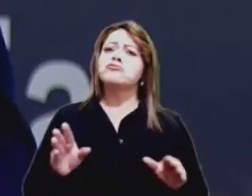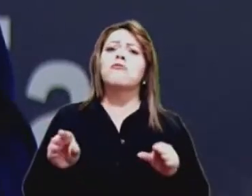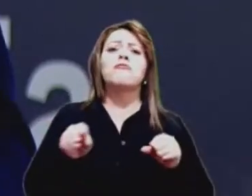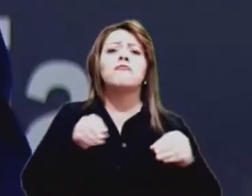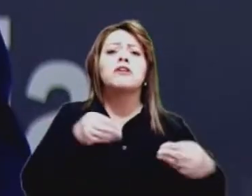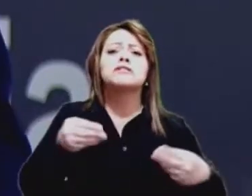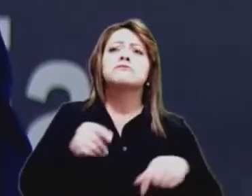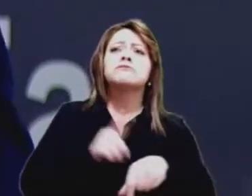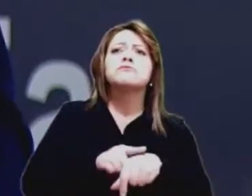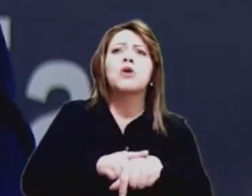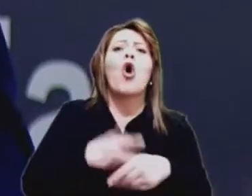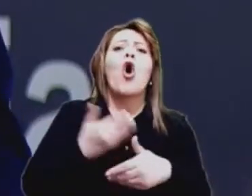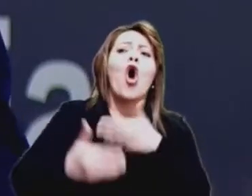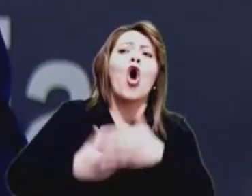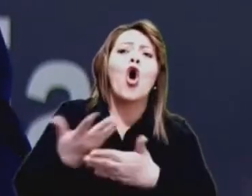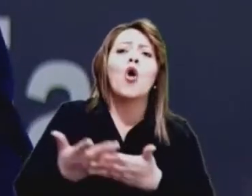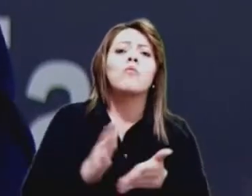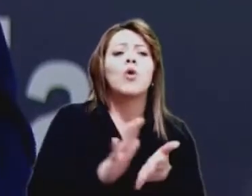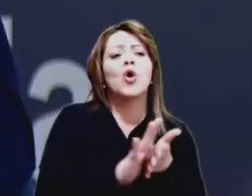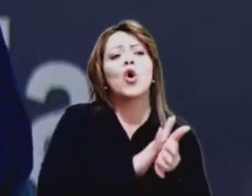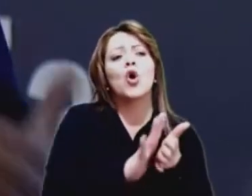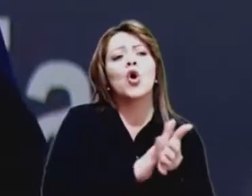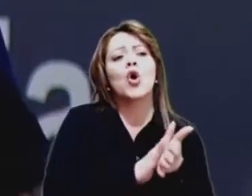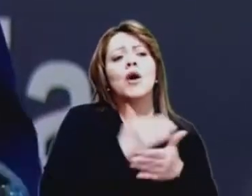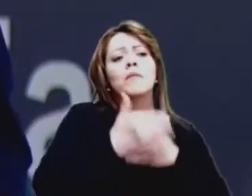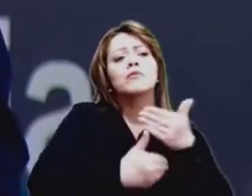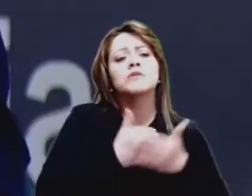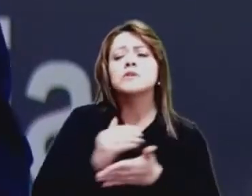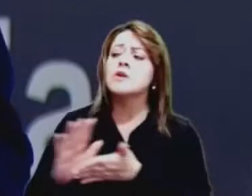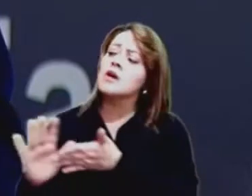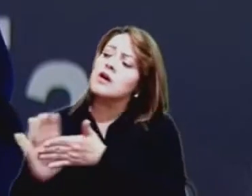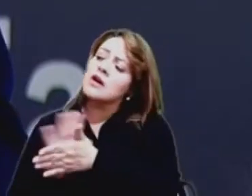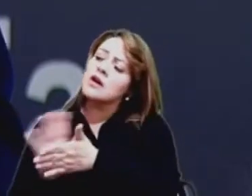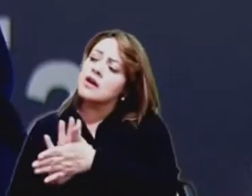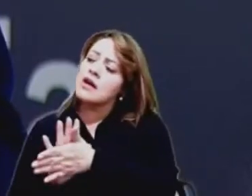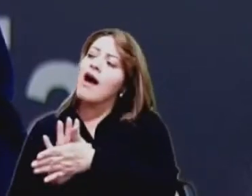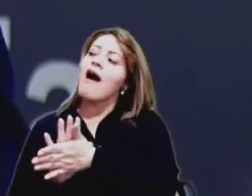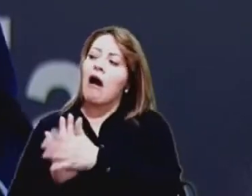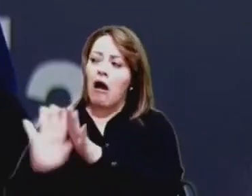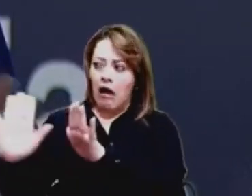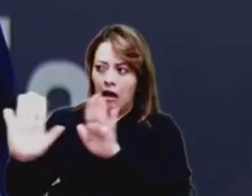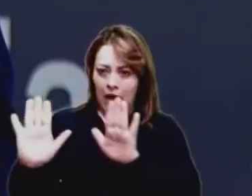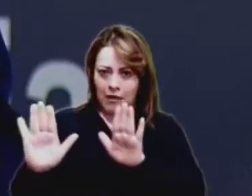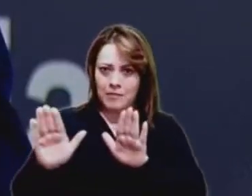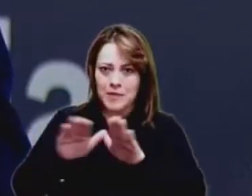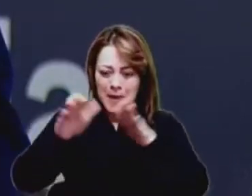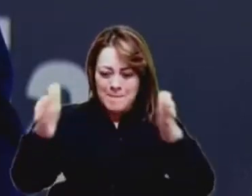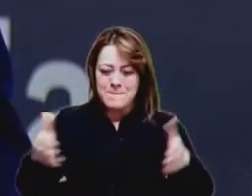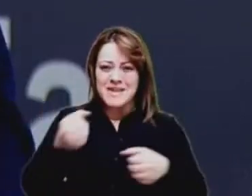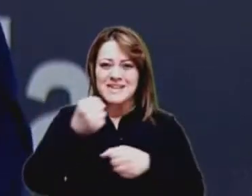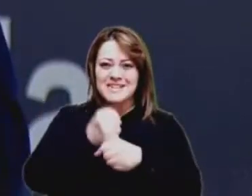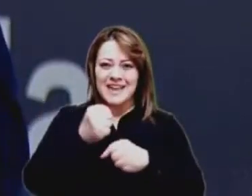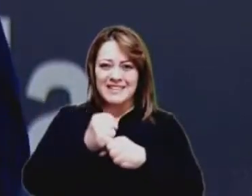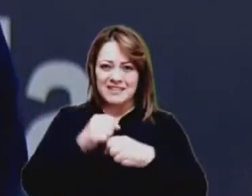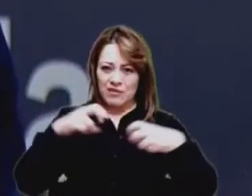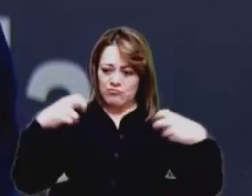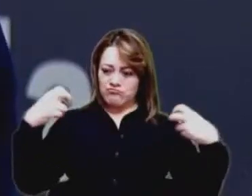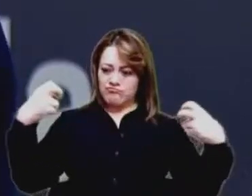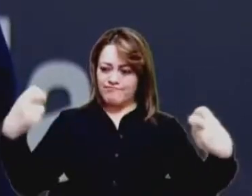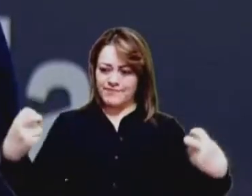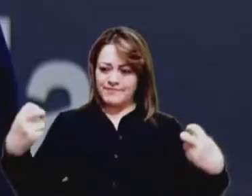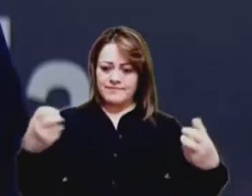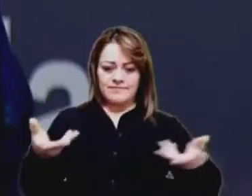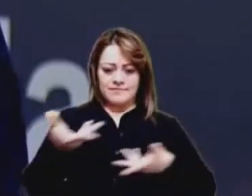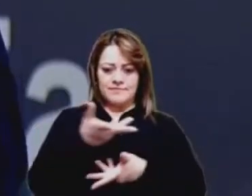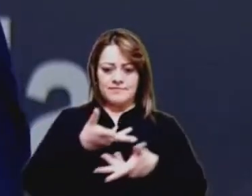entender el proceso entender el conflicto y a partir de allí hacer mesas de trabajo con cada una de las entidades inicialmente nos reunimos